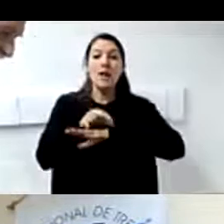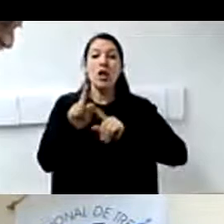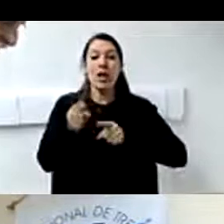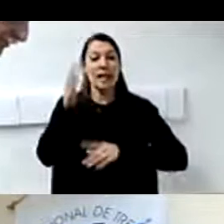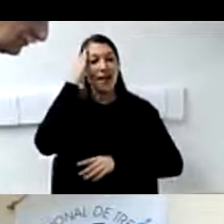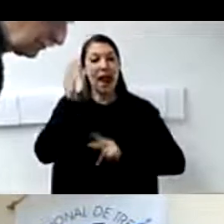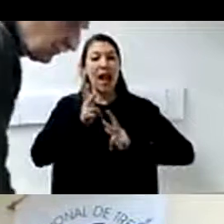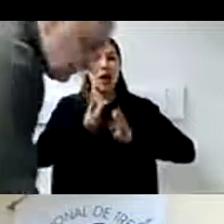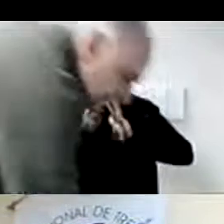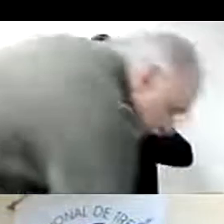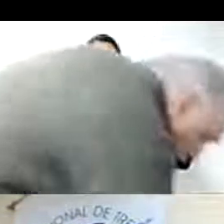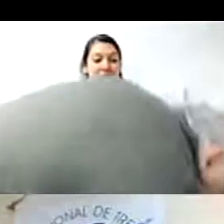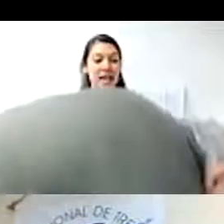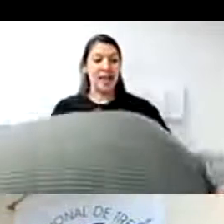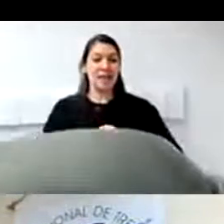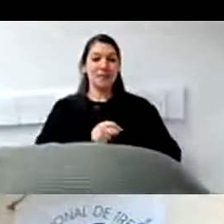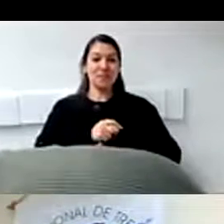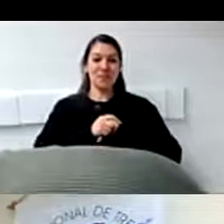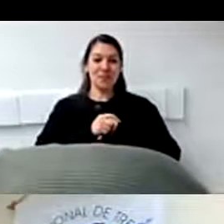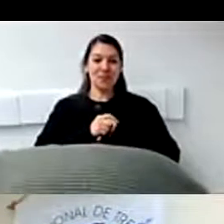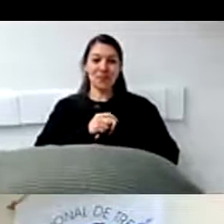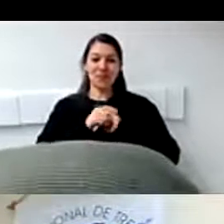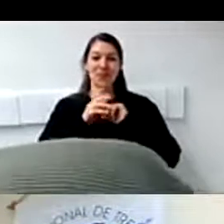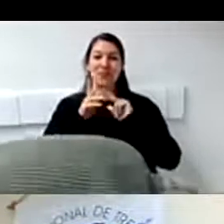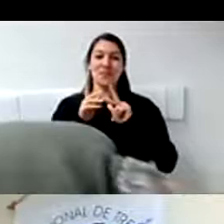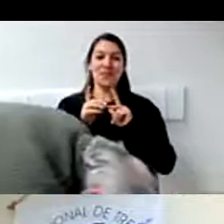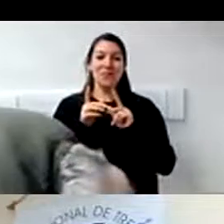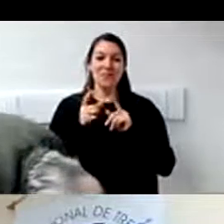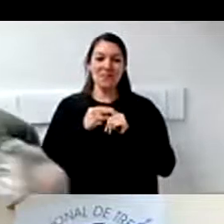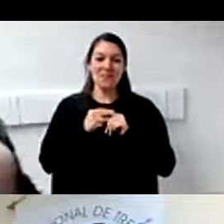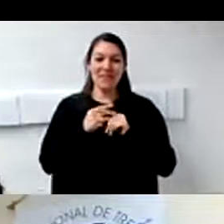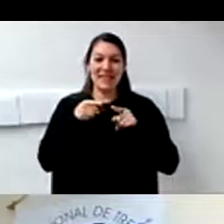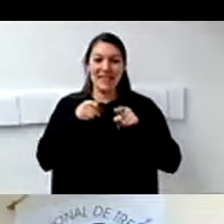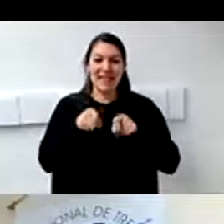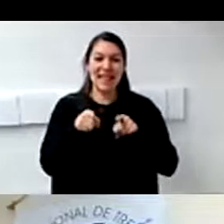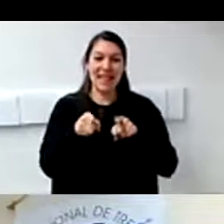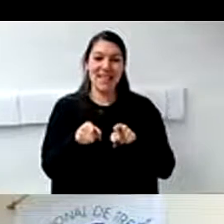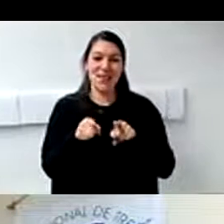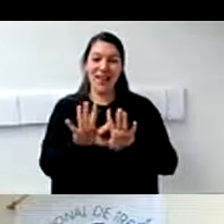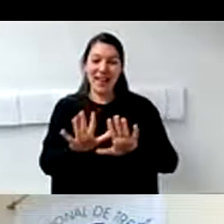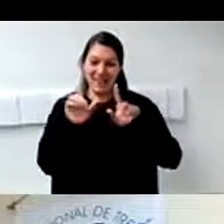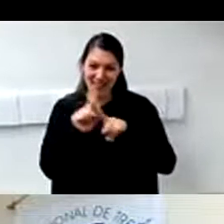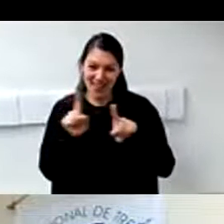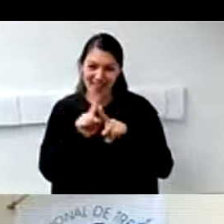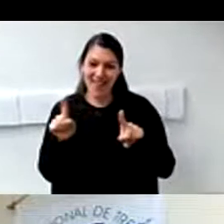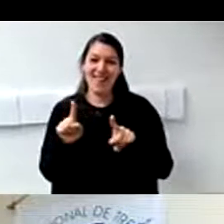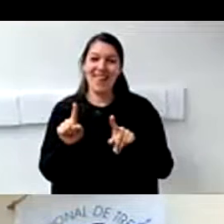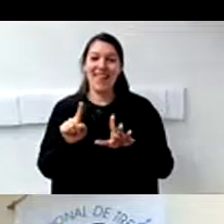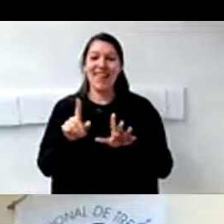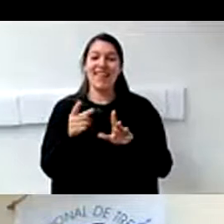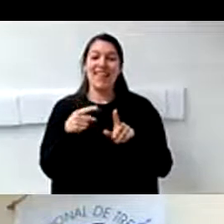ya que con un intérprete se estaría violando el secreto de confidencialidad. Eso no es así.